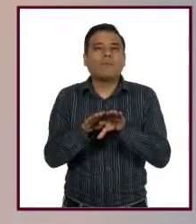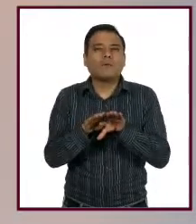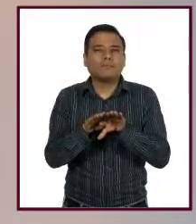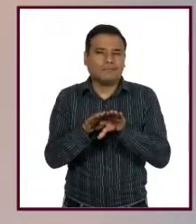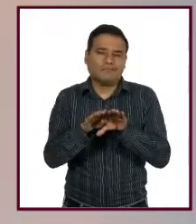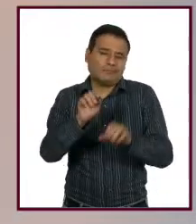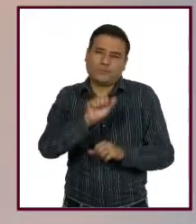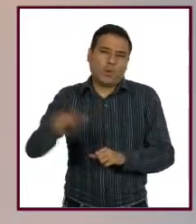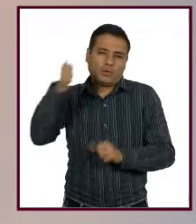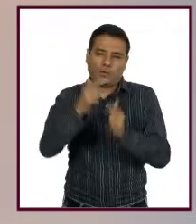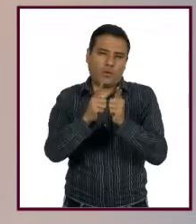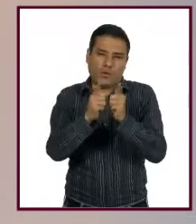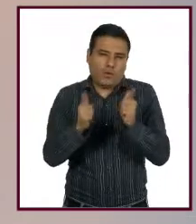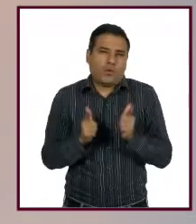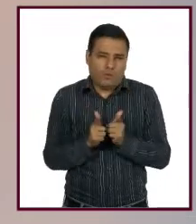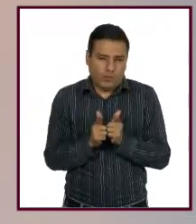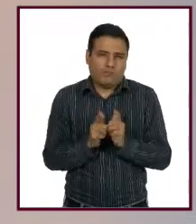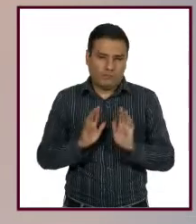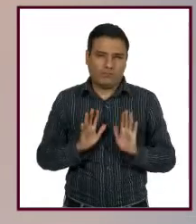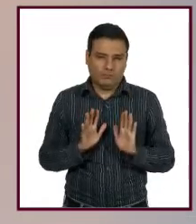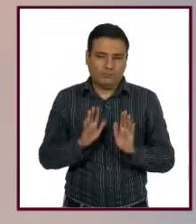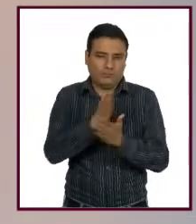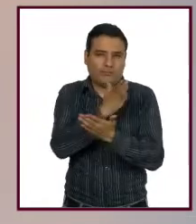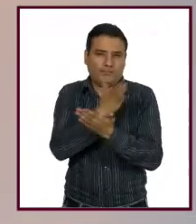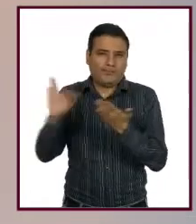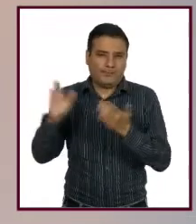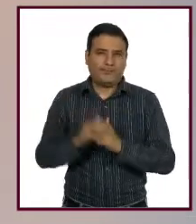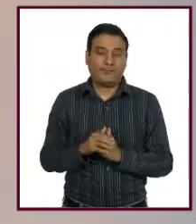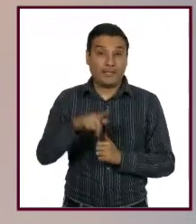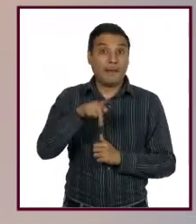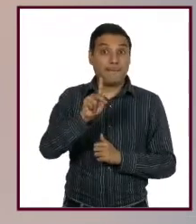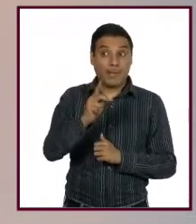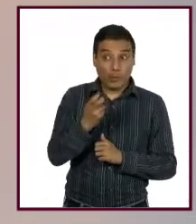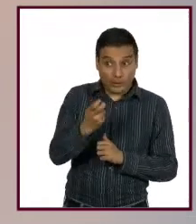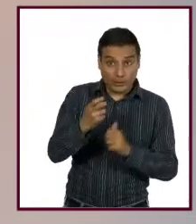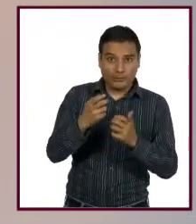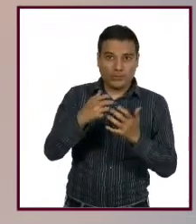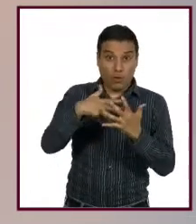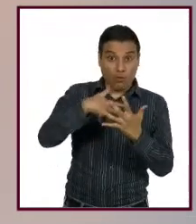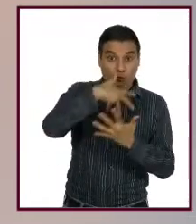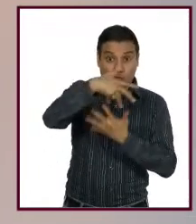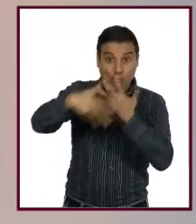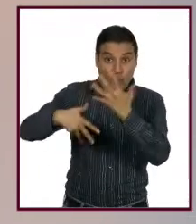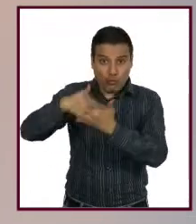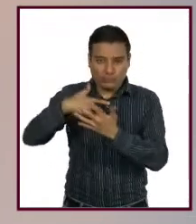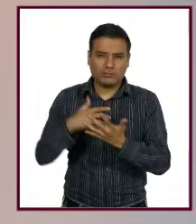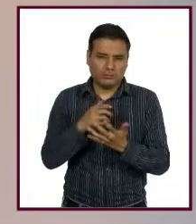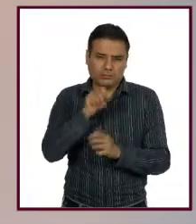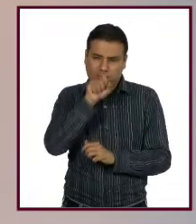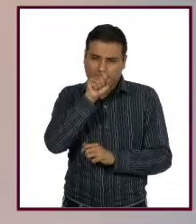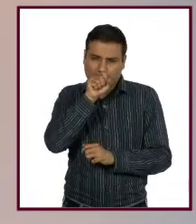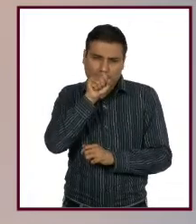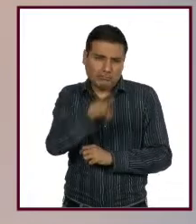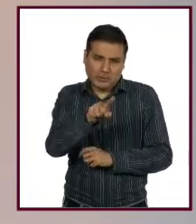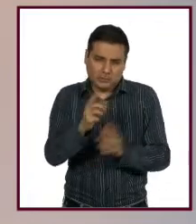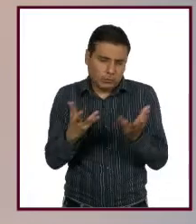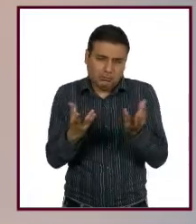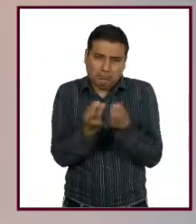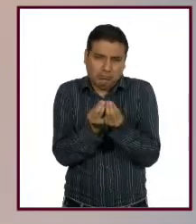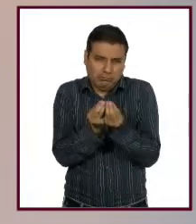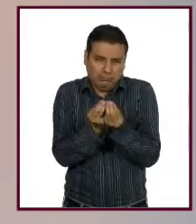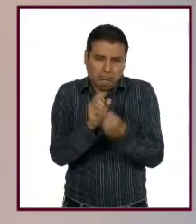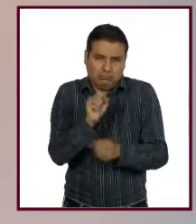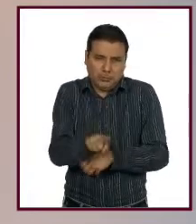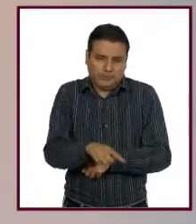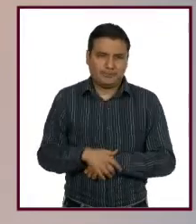categoría distinta. Sin embargo, por su estado físico, pues quedarían mucho mejor en este tipo de clasificación.